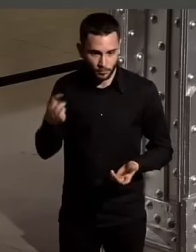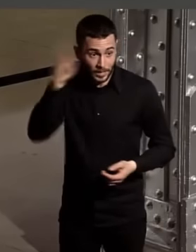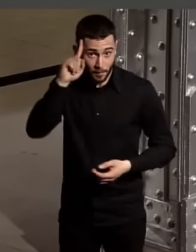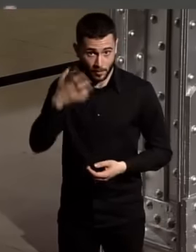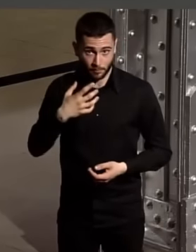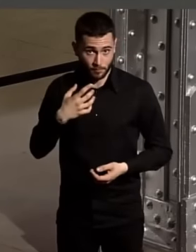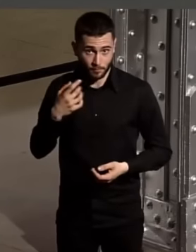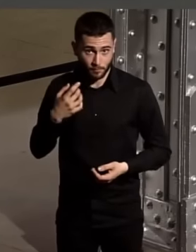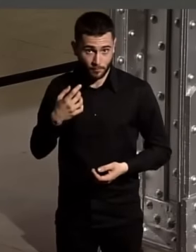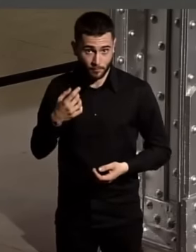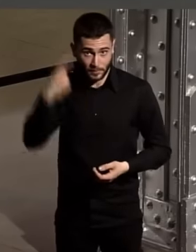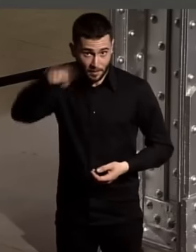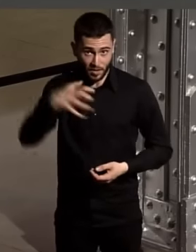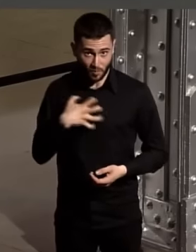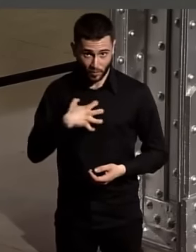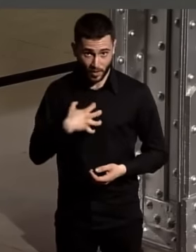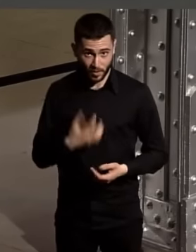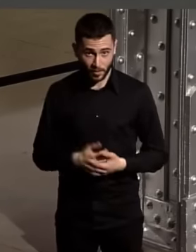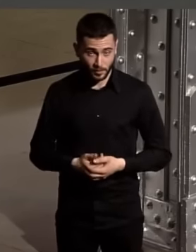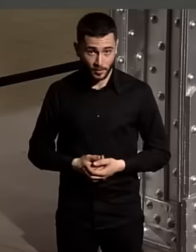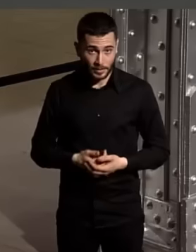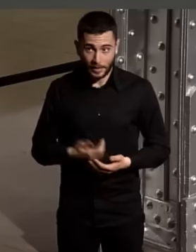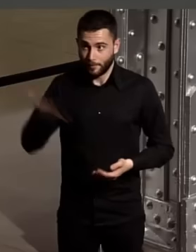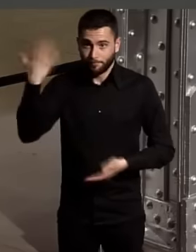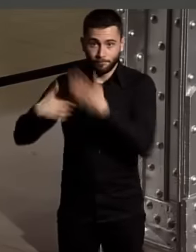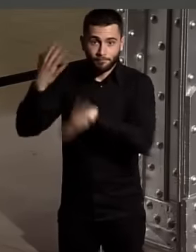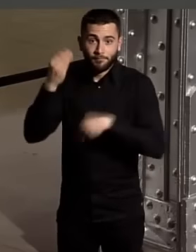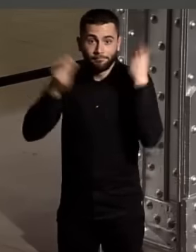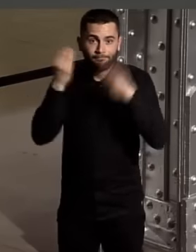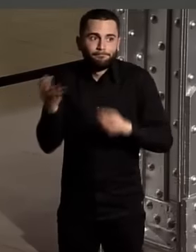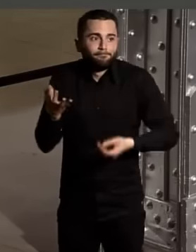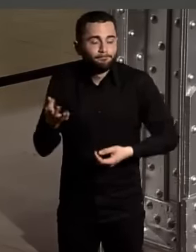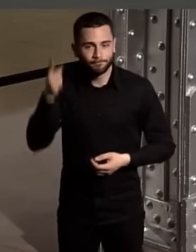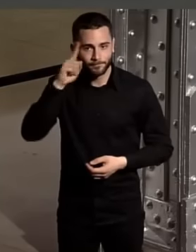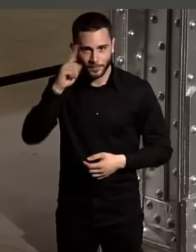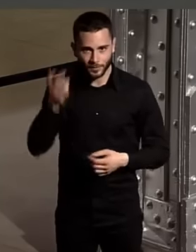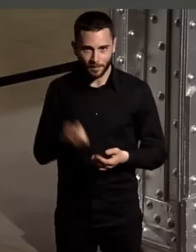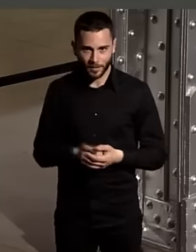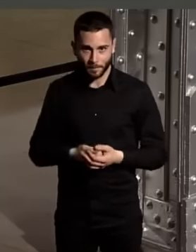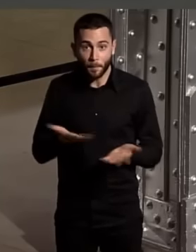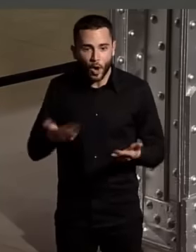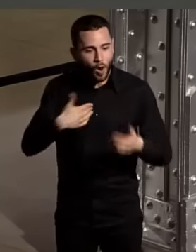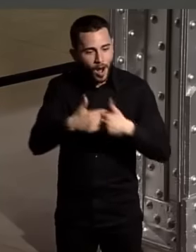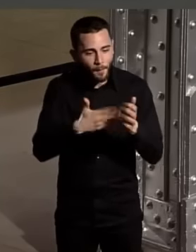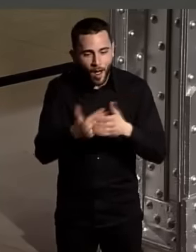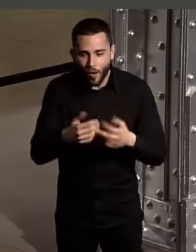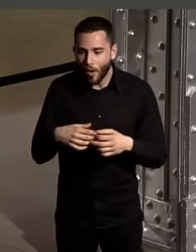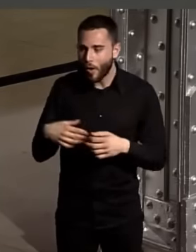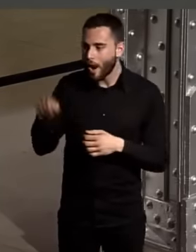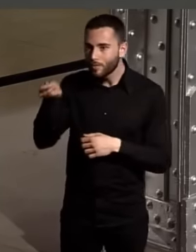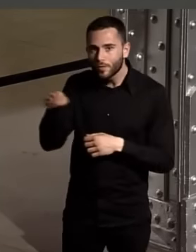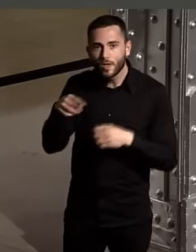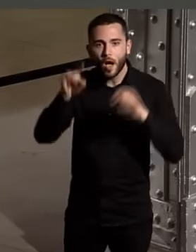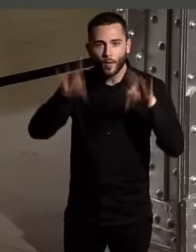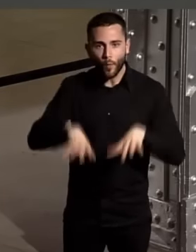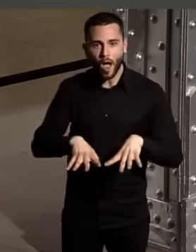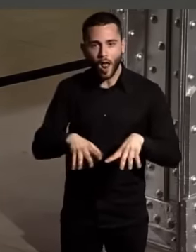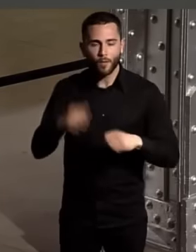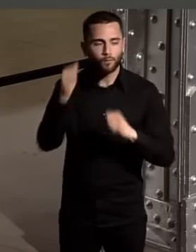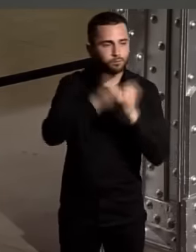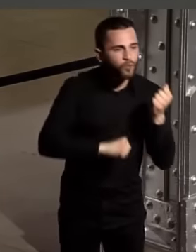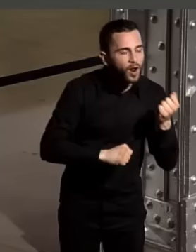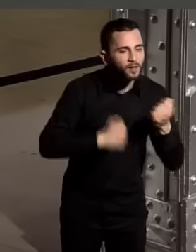podemos hacer un experimento para saber qué pensaban pero lo que pasa es que tú ves esa mano y dices es como la tuya no es una mano como más gruesa o